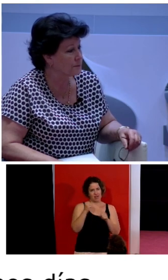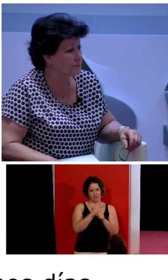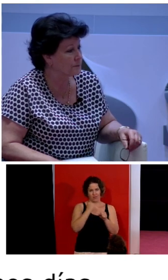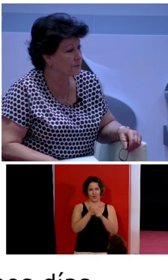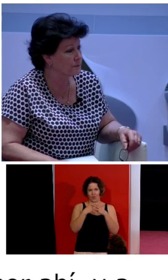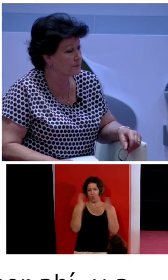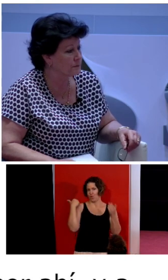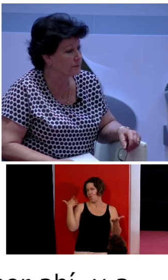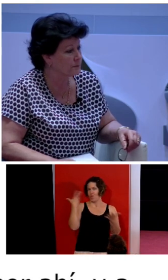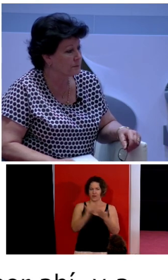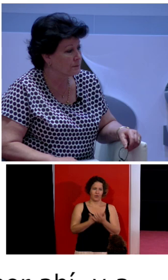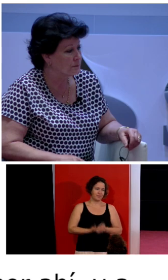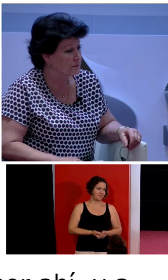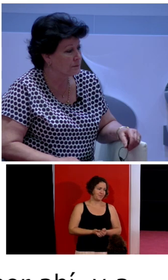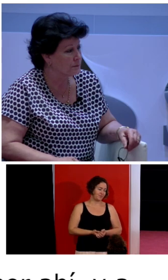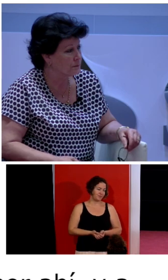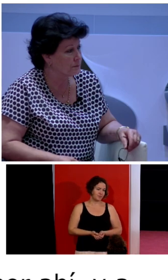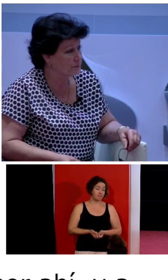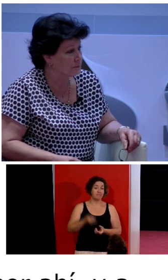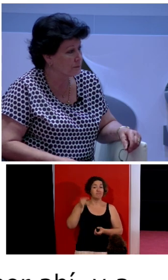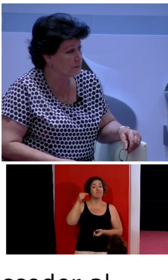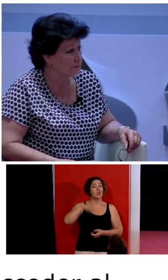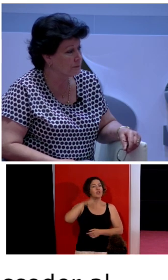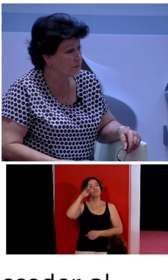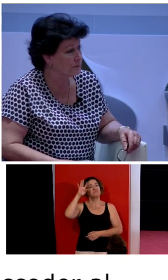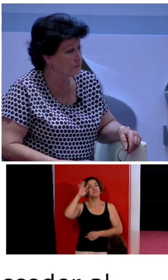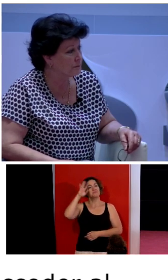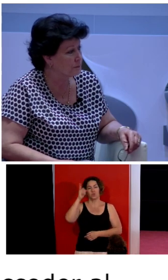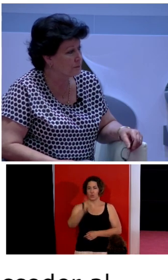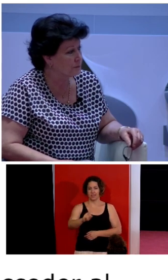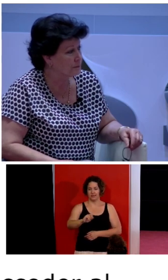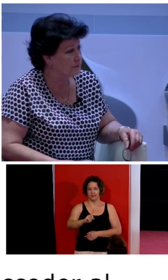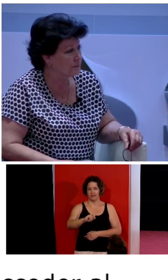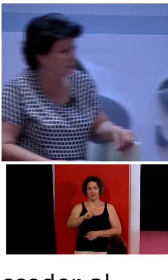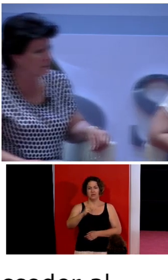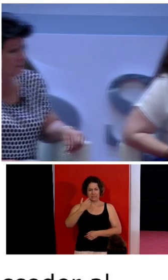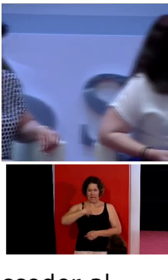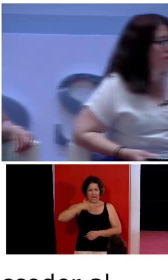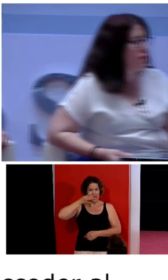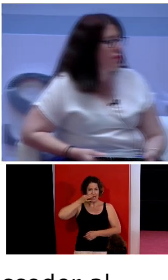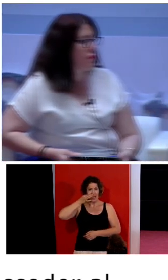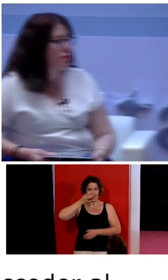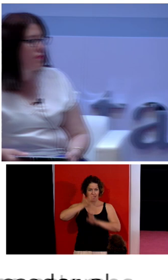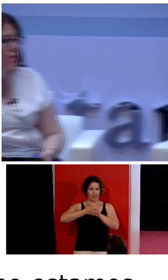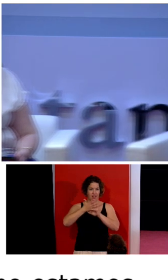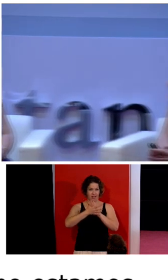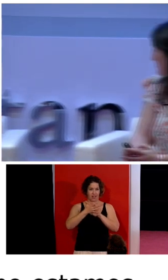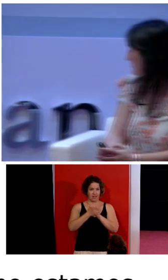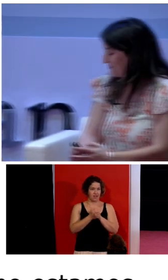en estos años. Hoy no estamos soñando, hoy estamos hablando de realidades.